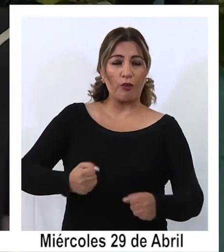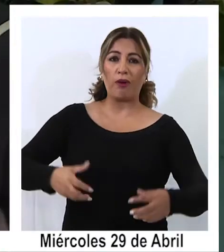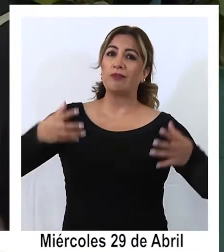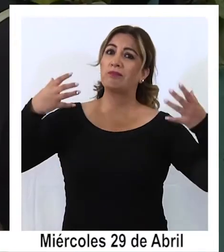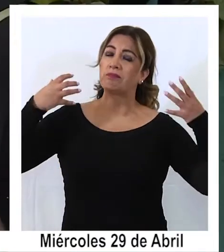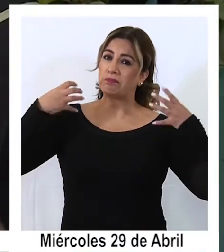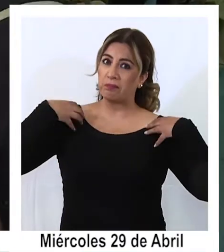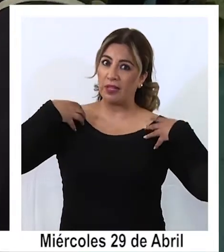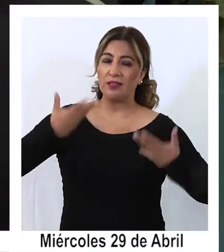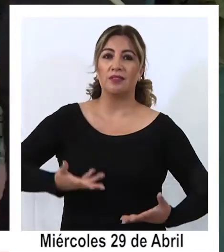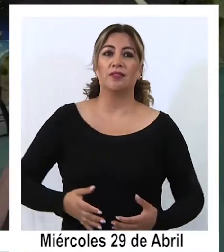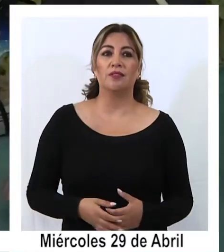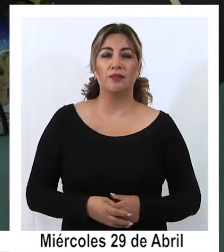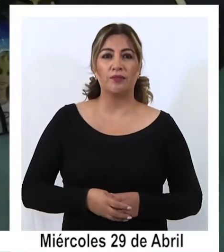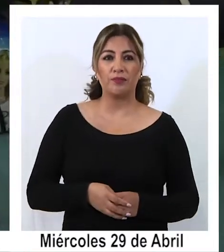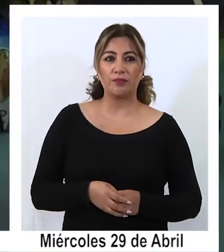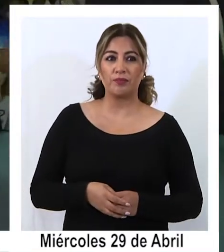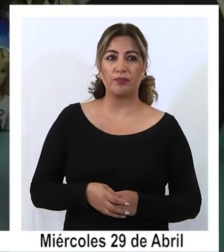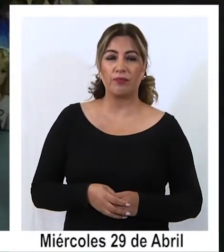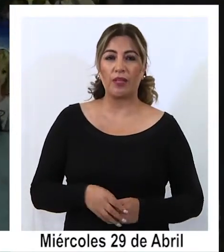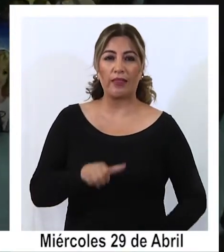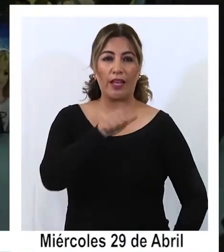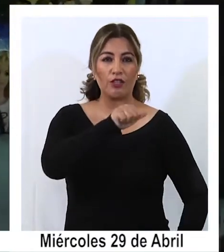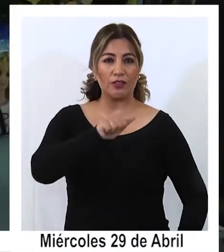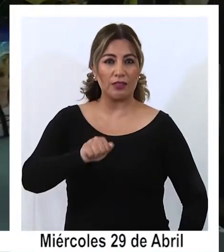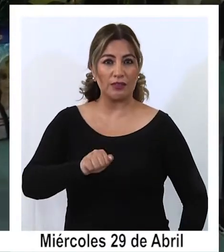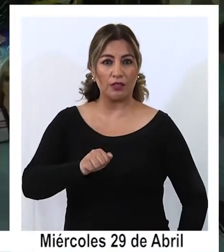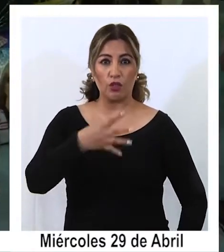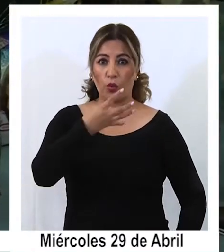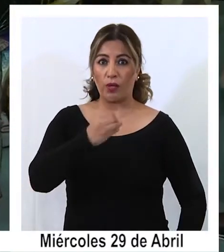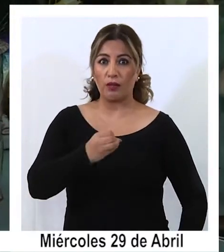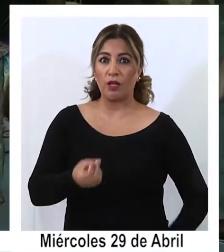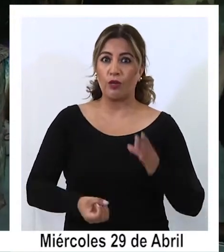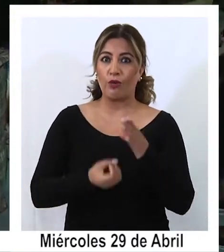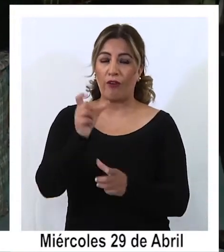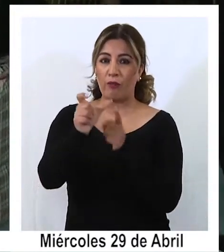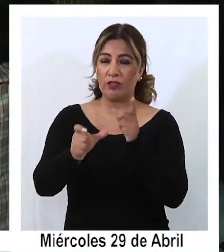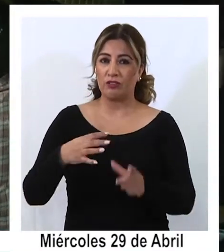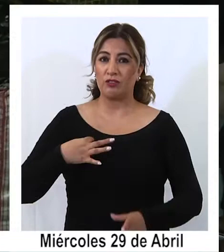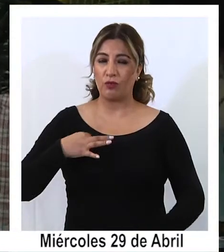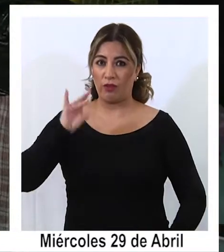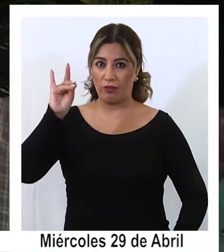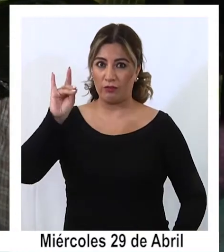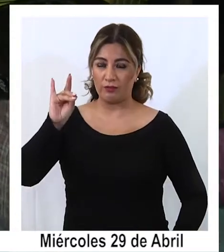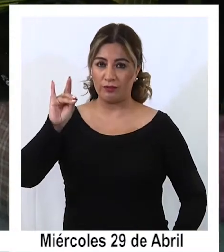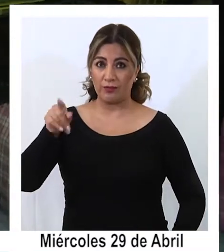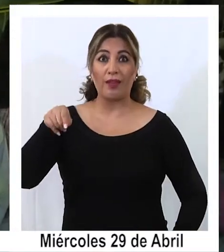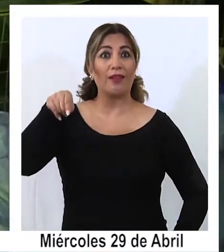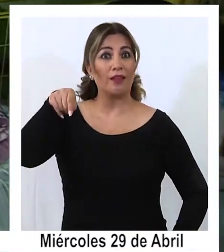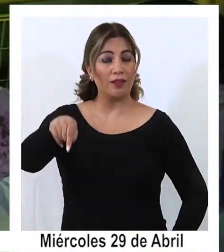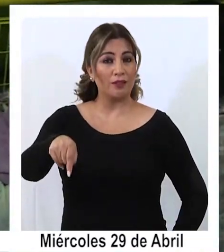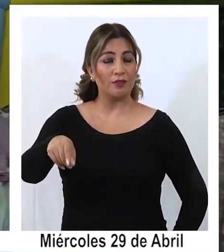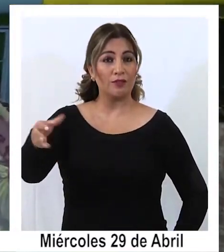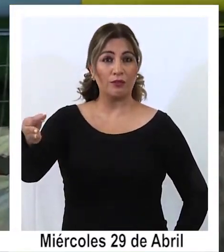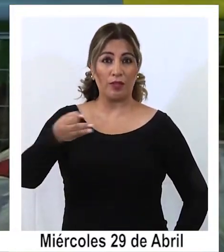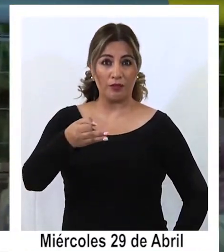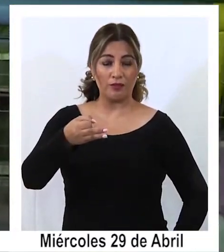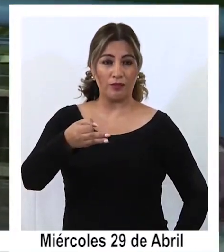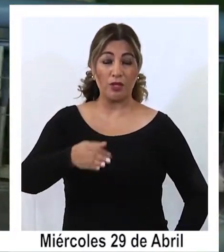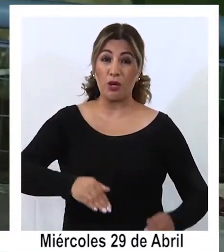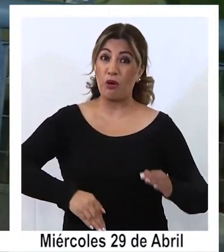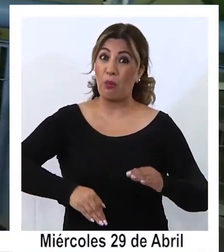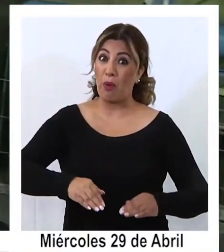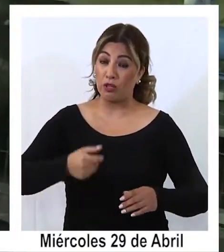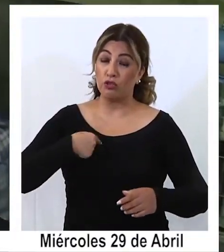la responsabilidad de los 640 nuevos albergados. Por tanto, dijo, lo que más